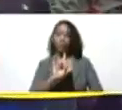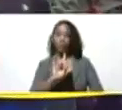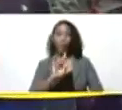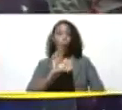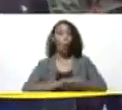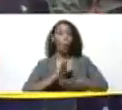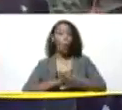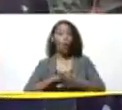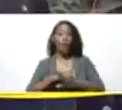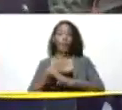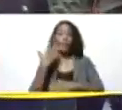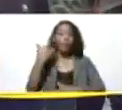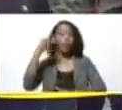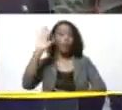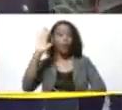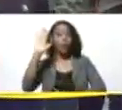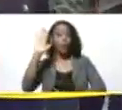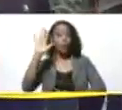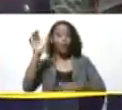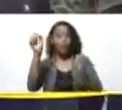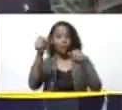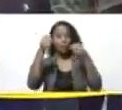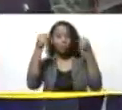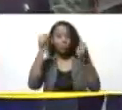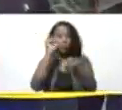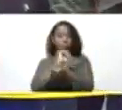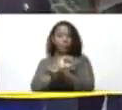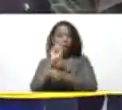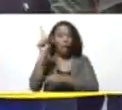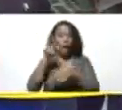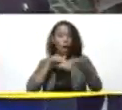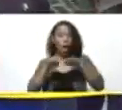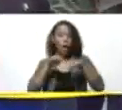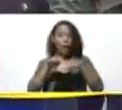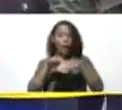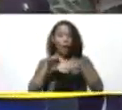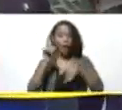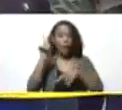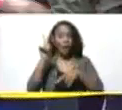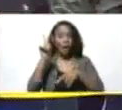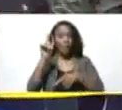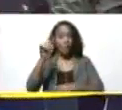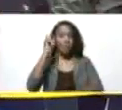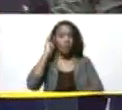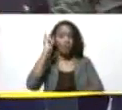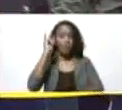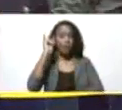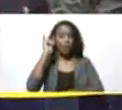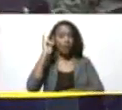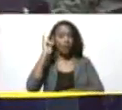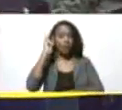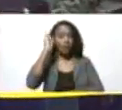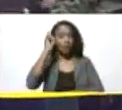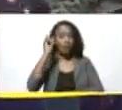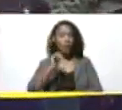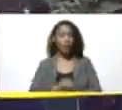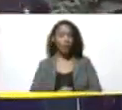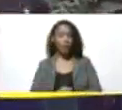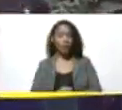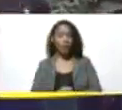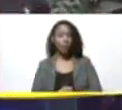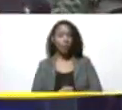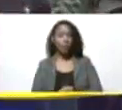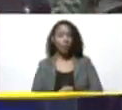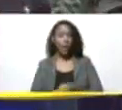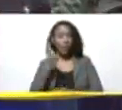Porque se fueron desde la cárcel del San Carlos, desde la cárcel de Yare, desde la cárcel de